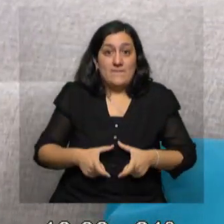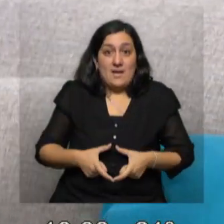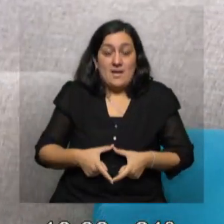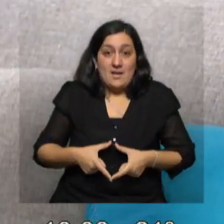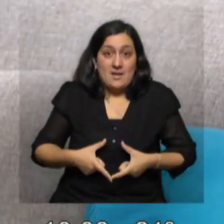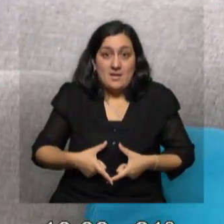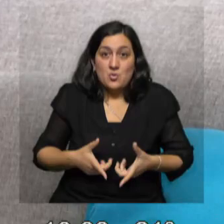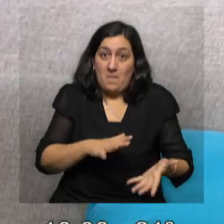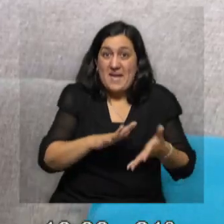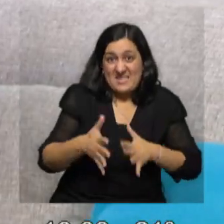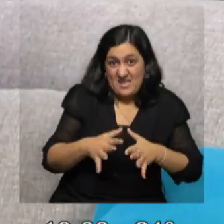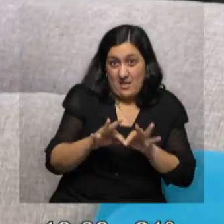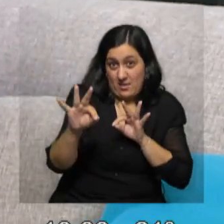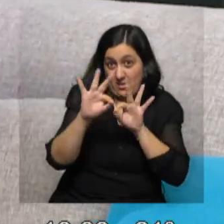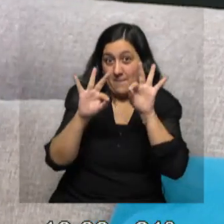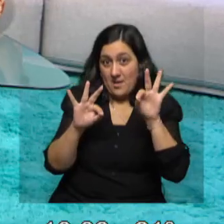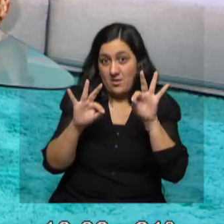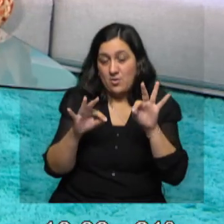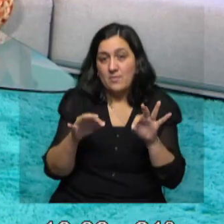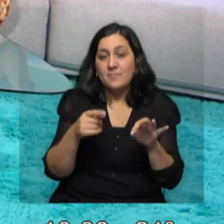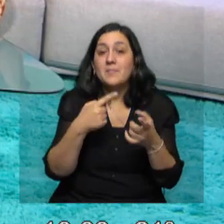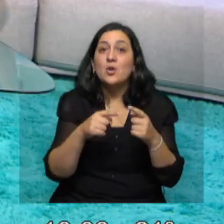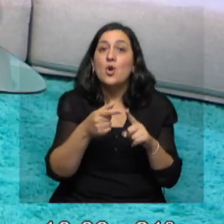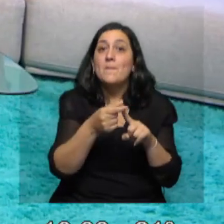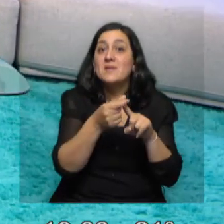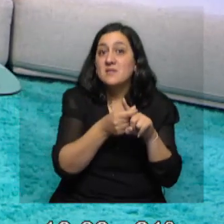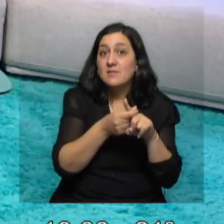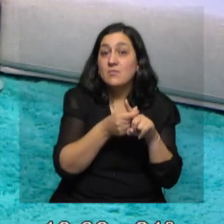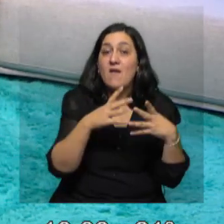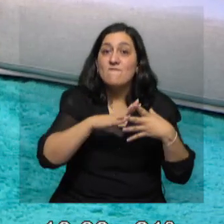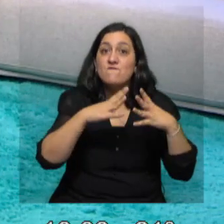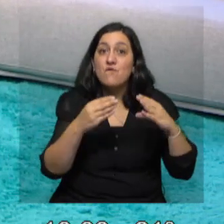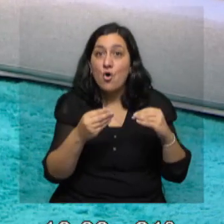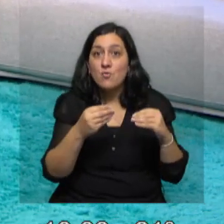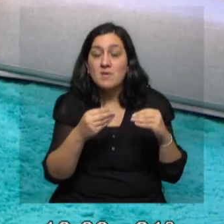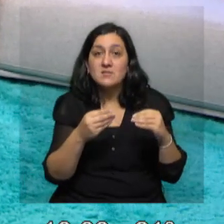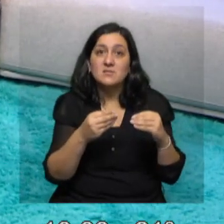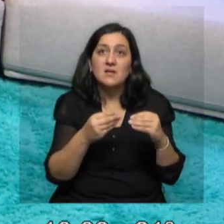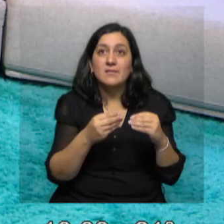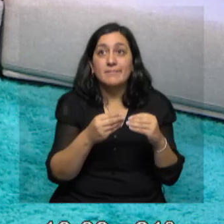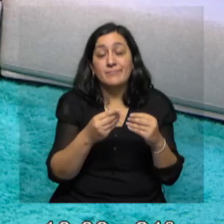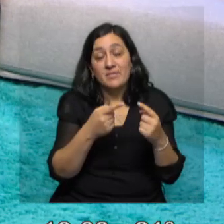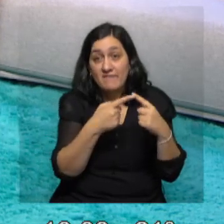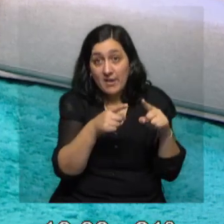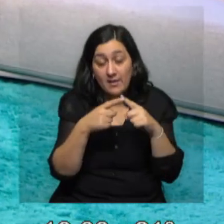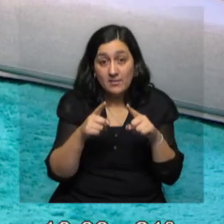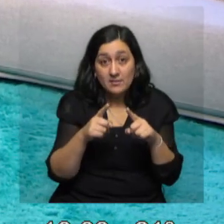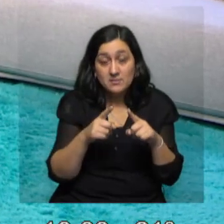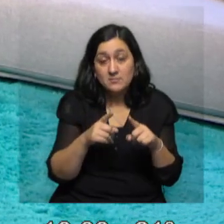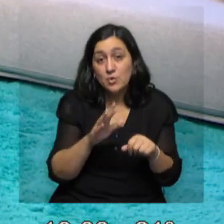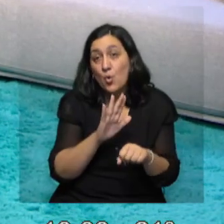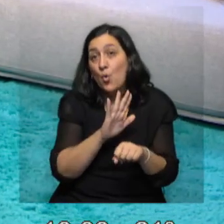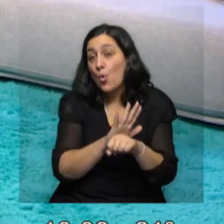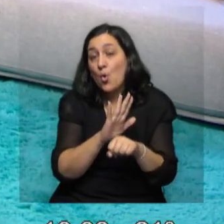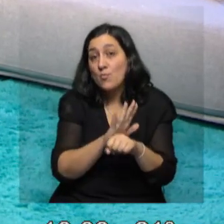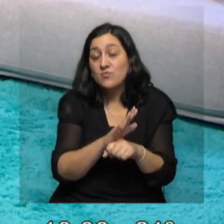todas... tienen tamaños diferentes, tienen formas, si se quieren, corrugados, más finitos, etcétera. Es como si fuera